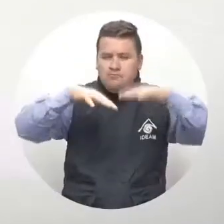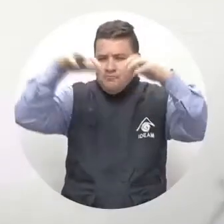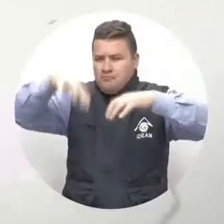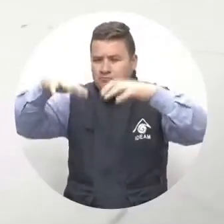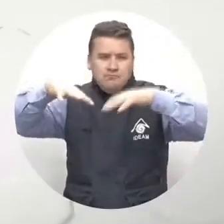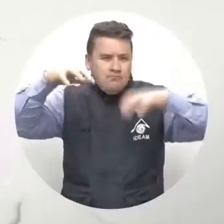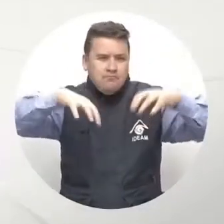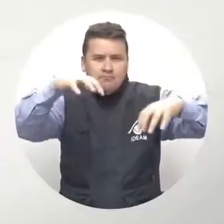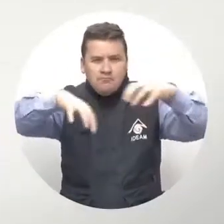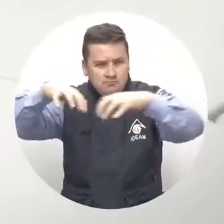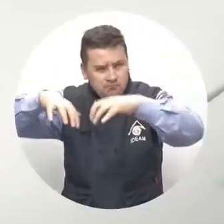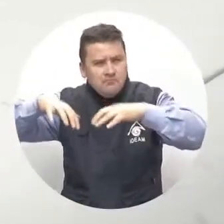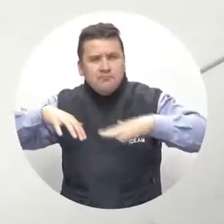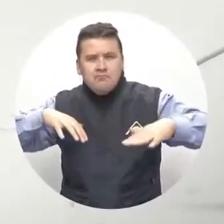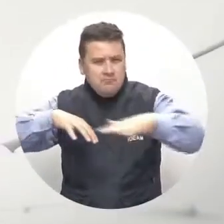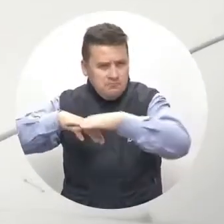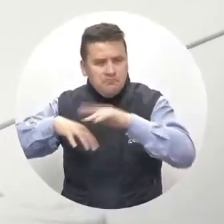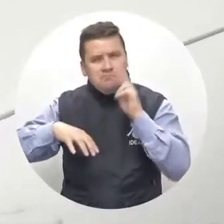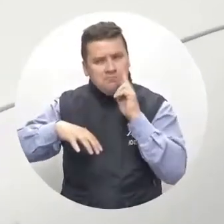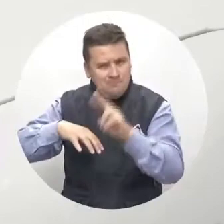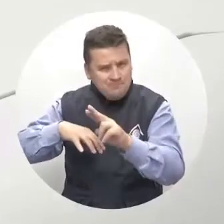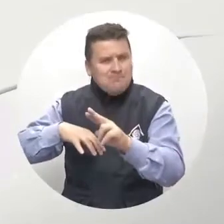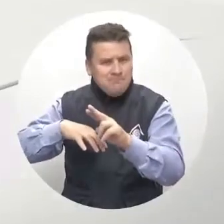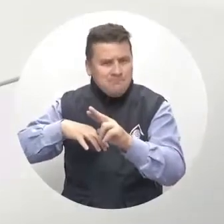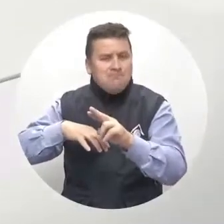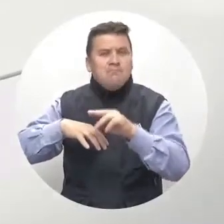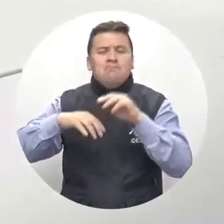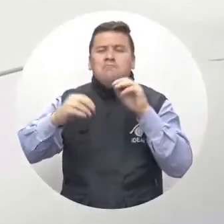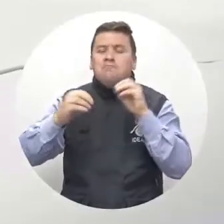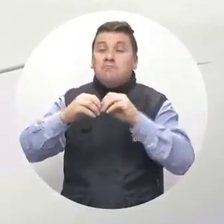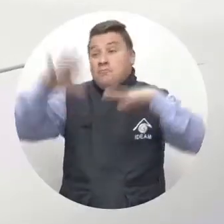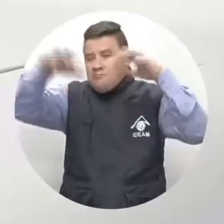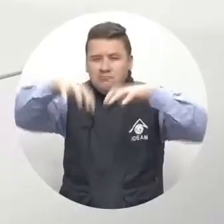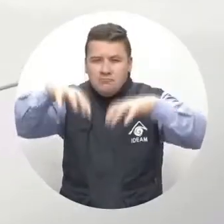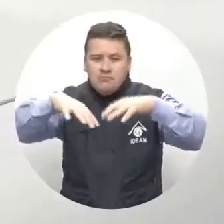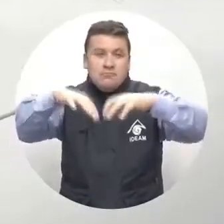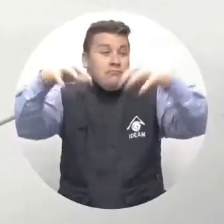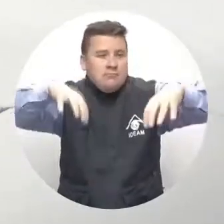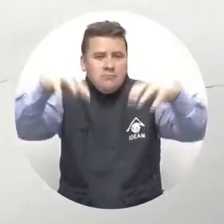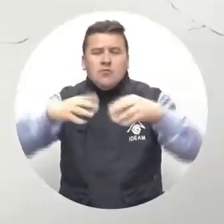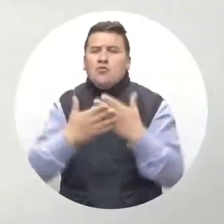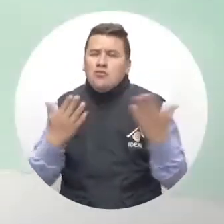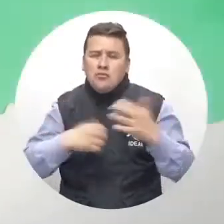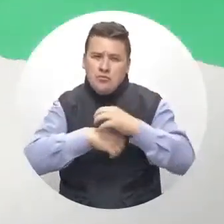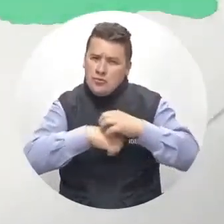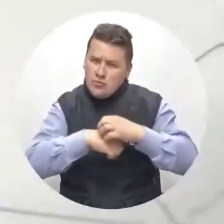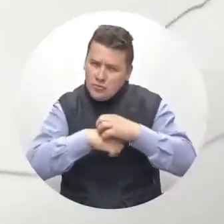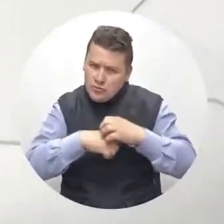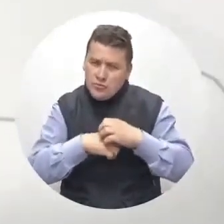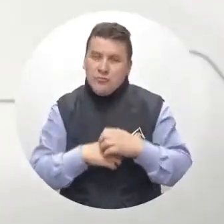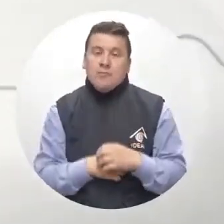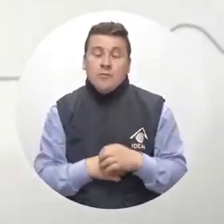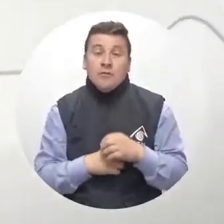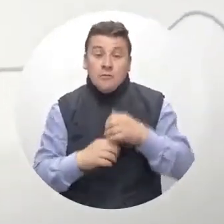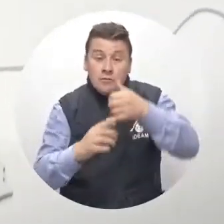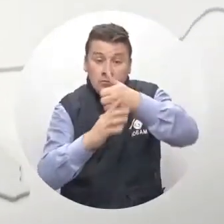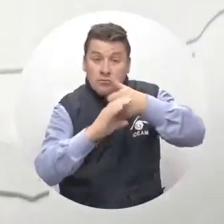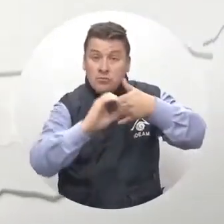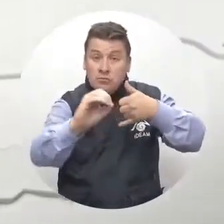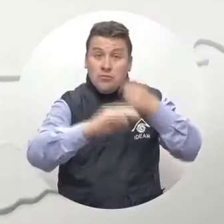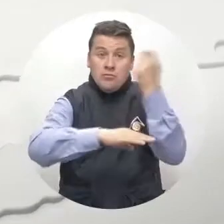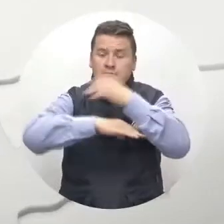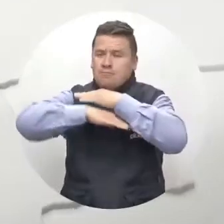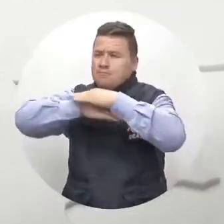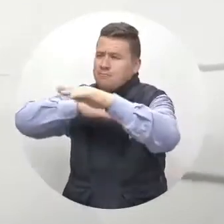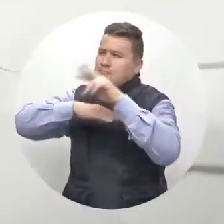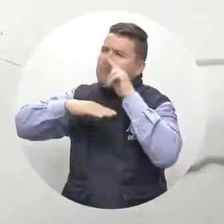lluvias acumuladas sobre varios sectores de la región. Los chubascos más dispersos estarán sobre Tolima. Nuestra Orinoquía recibirá un cielo